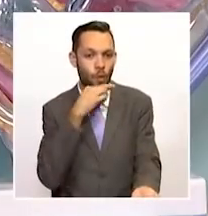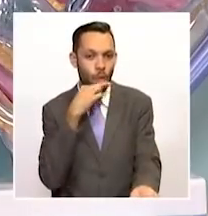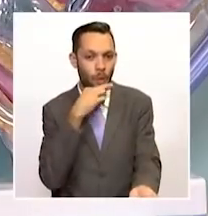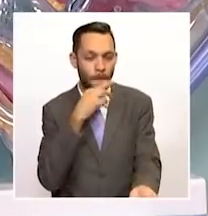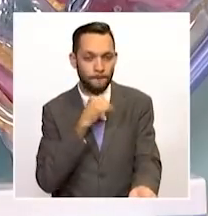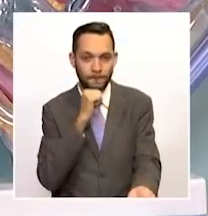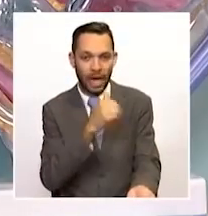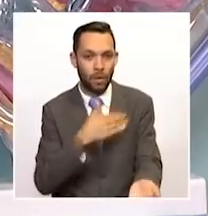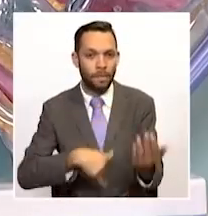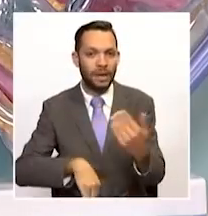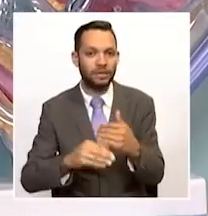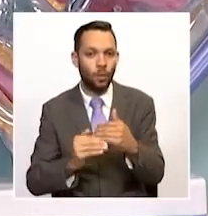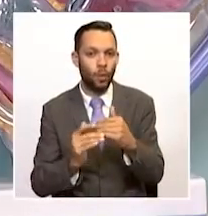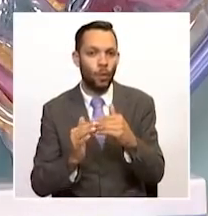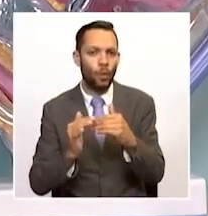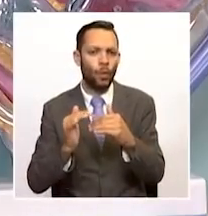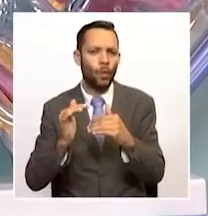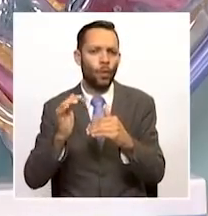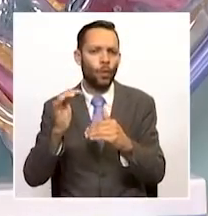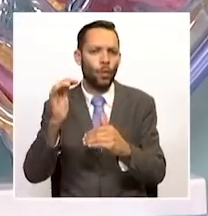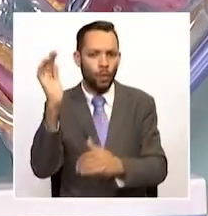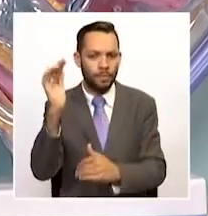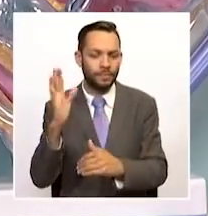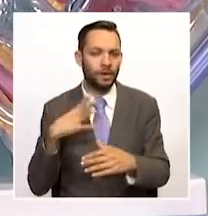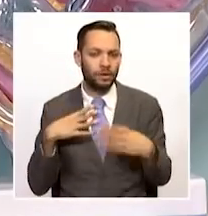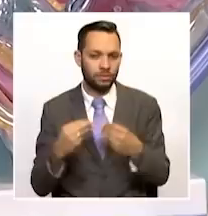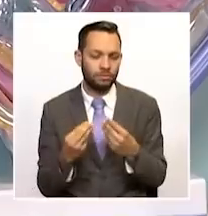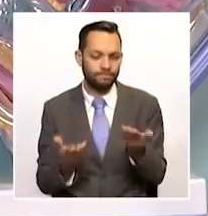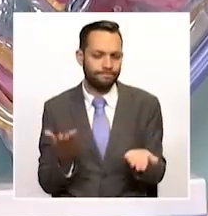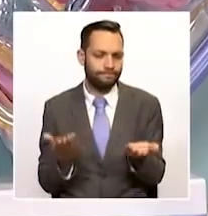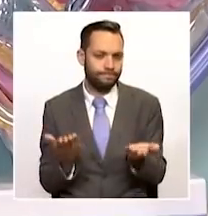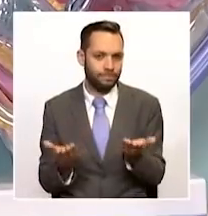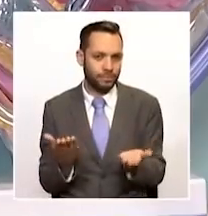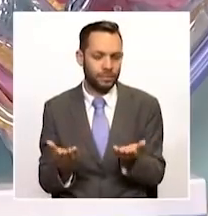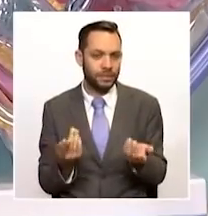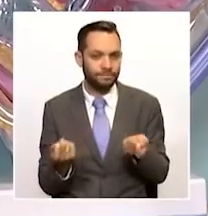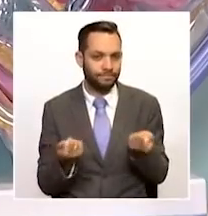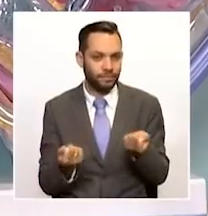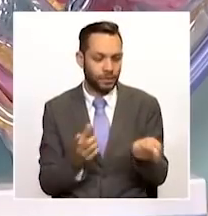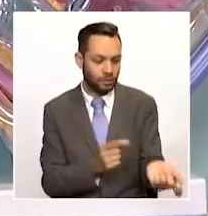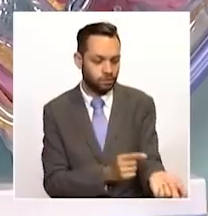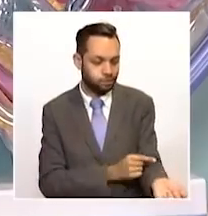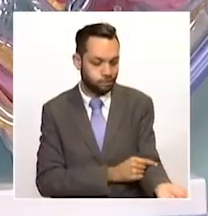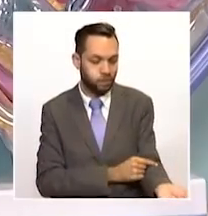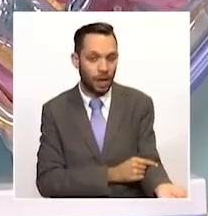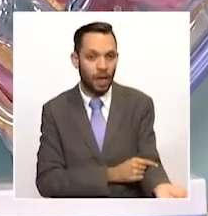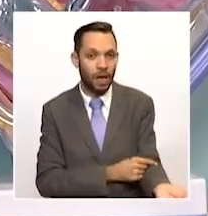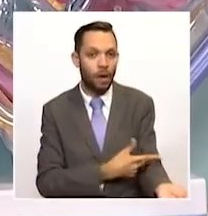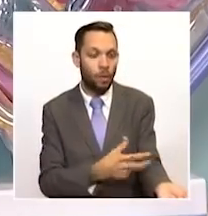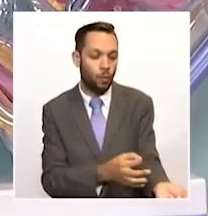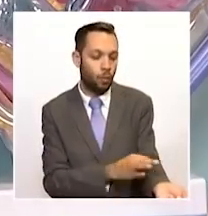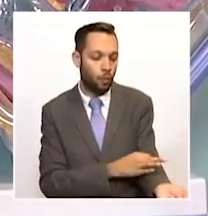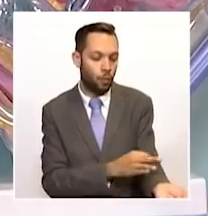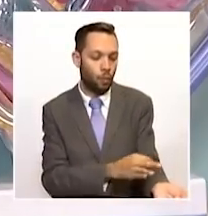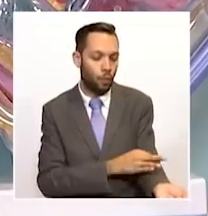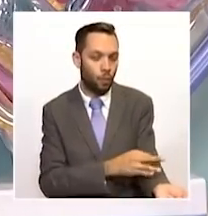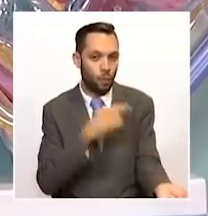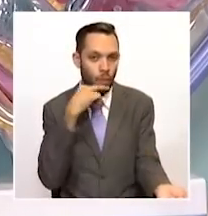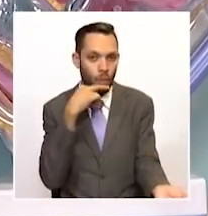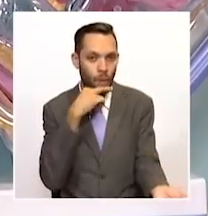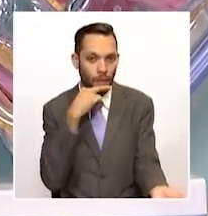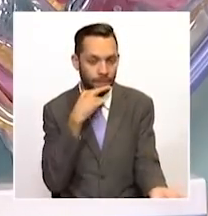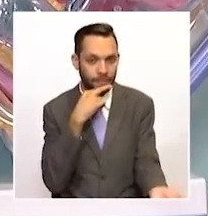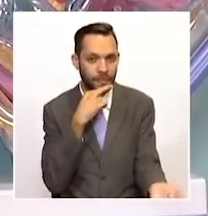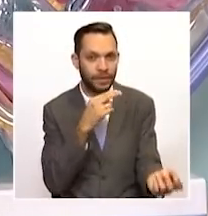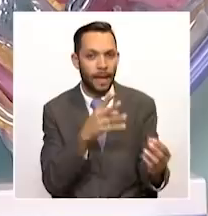es que no pase pero pues ya tenía los hematocritos muy altos de hemoglobina sobre 20 y me estaba precisamente sintiendo